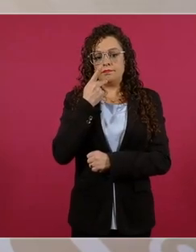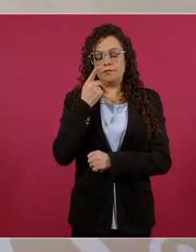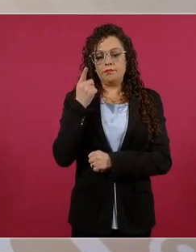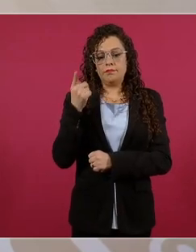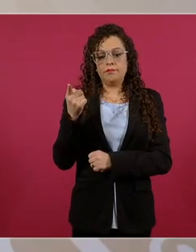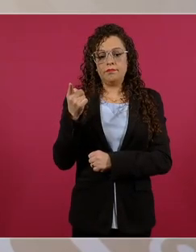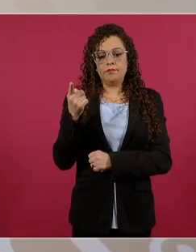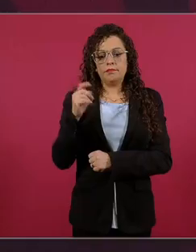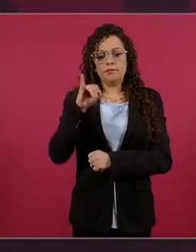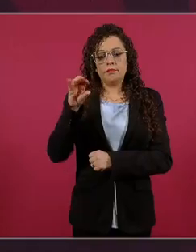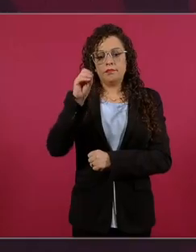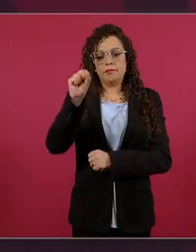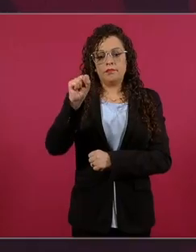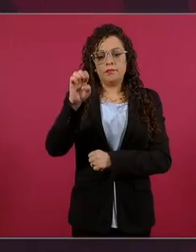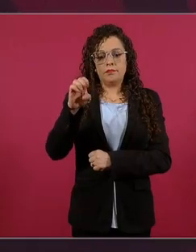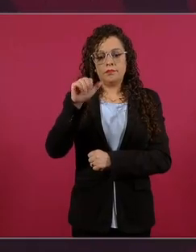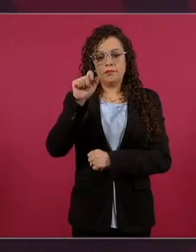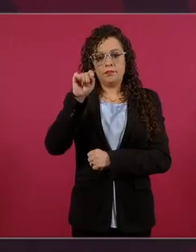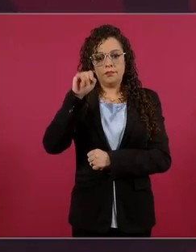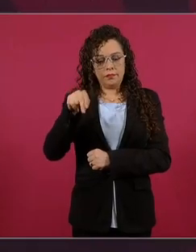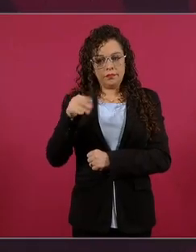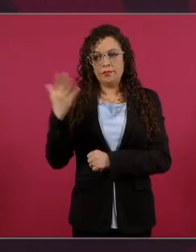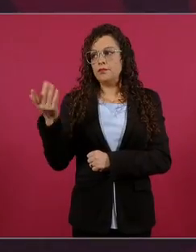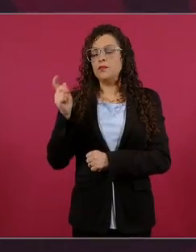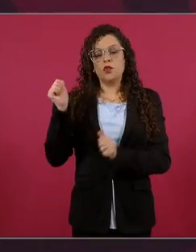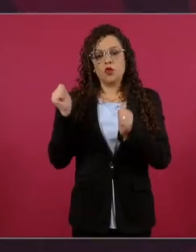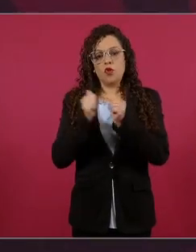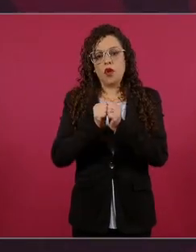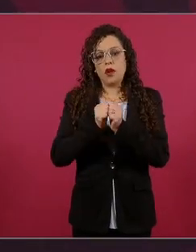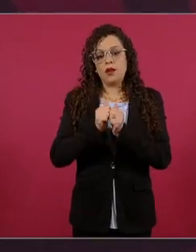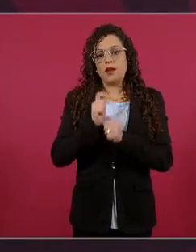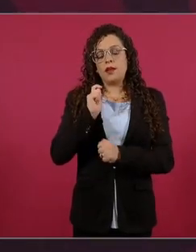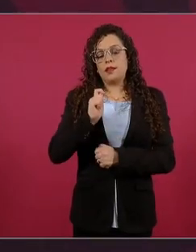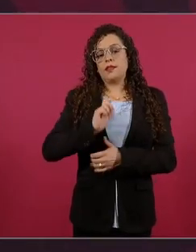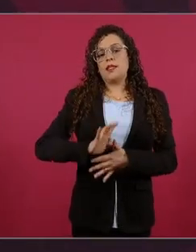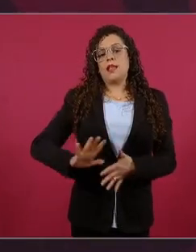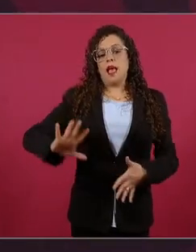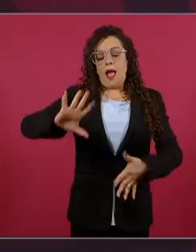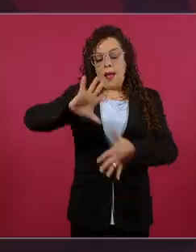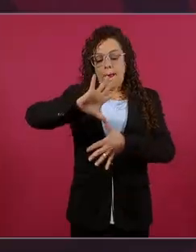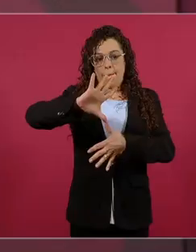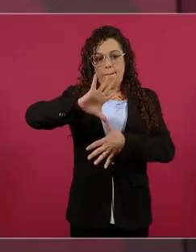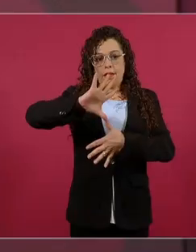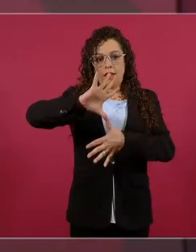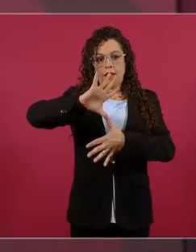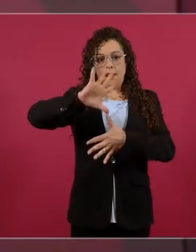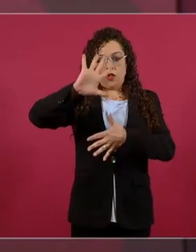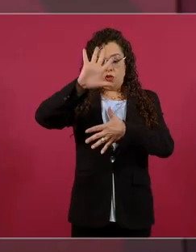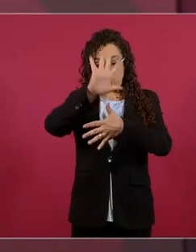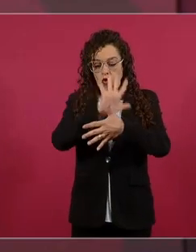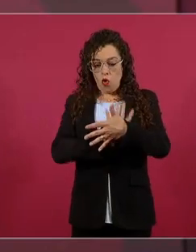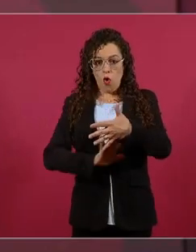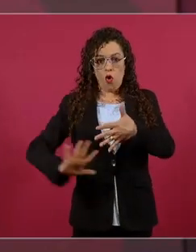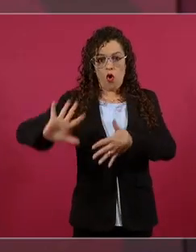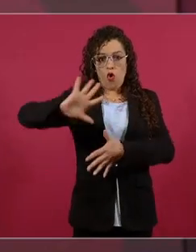con nuestra América, que es fundamental. Entonces,